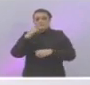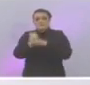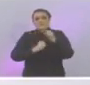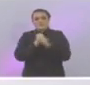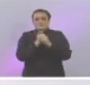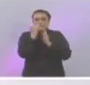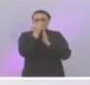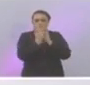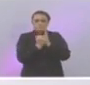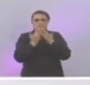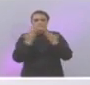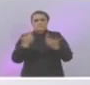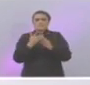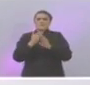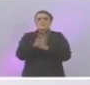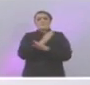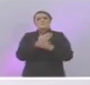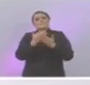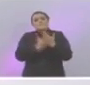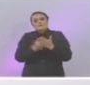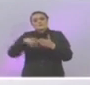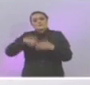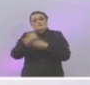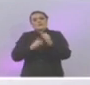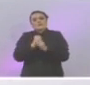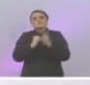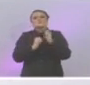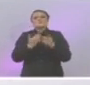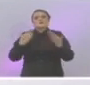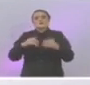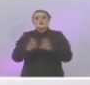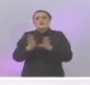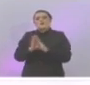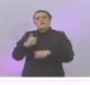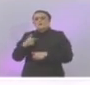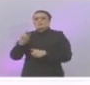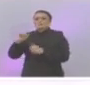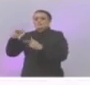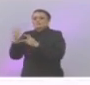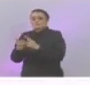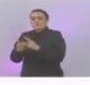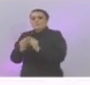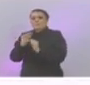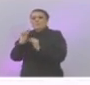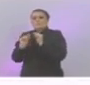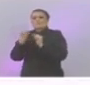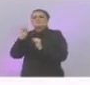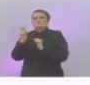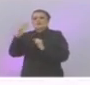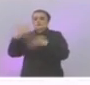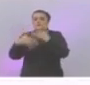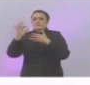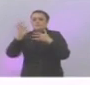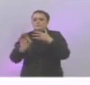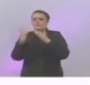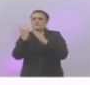la incidencia respecto al año anterior. En especial, destaco el caso del homicidio doloso, que ha disminuido casi un 15% en lo que va